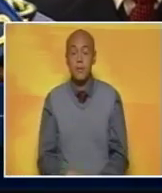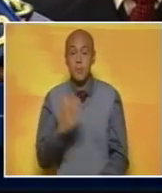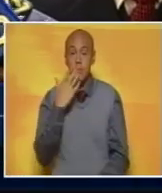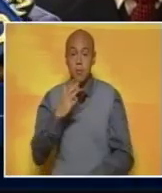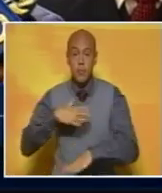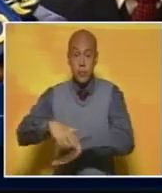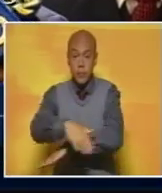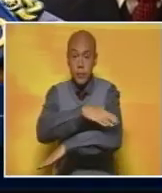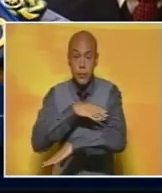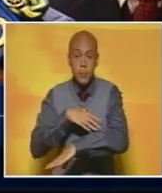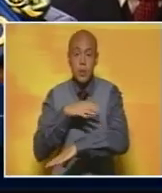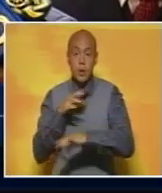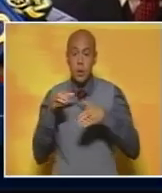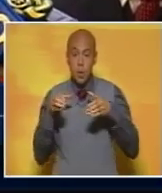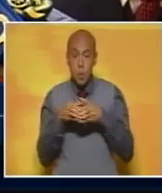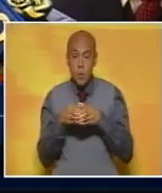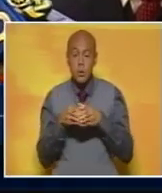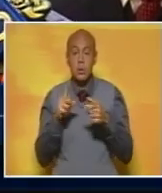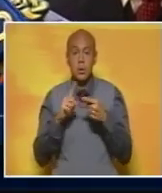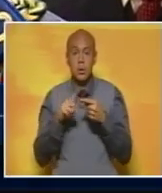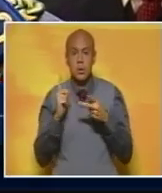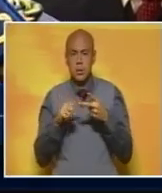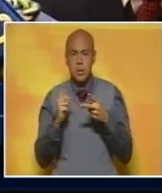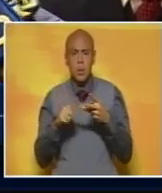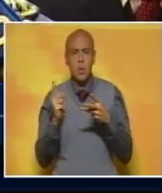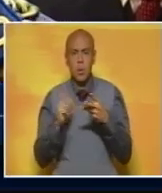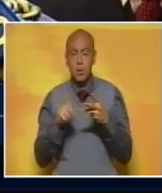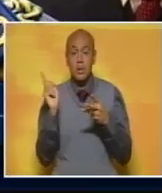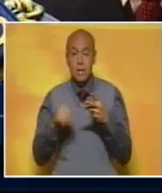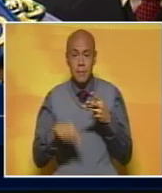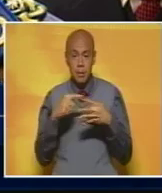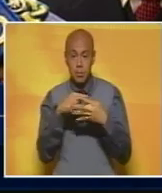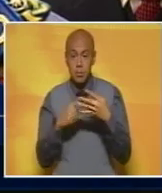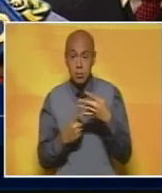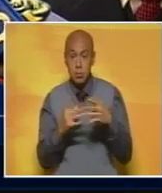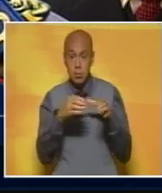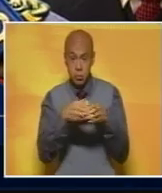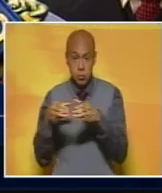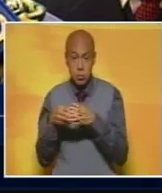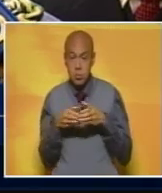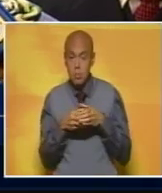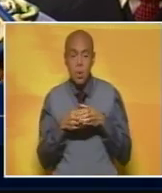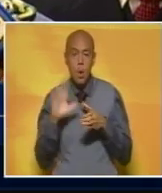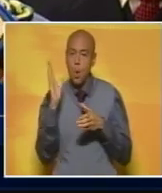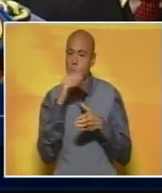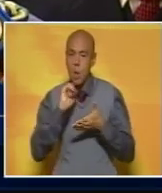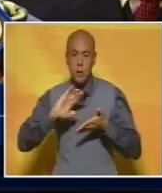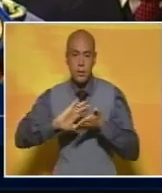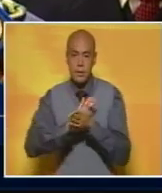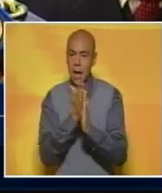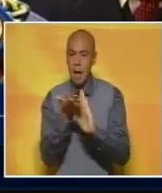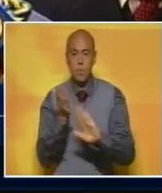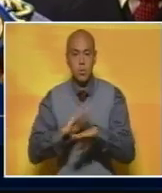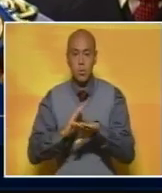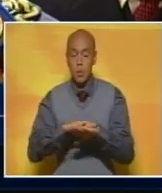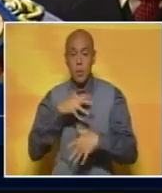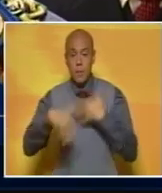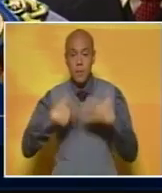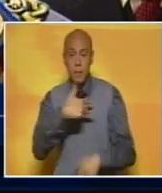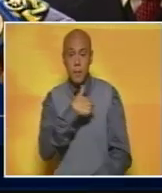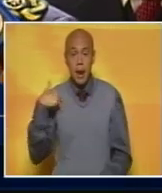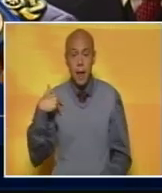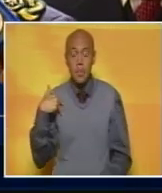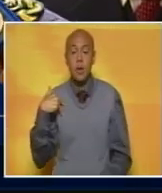los rastrojos, el cartel de Golfo Escobar y la línea ya no existen en San Antonio del Táchira ni en